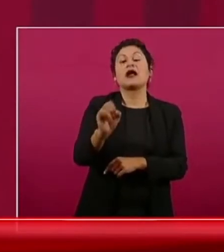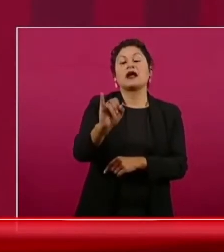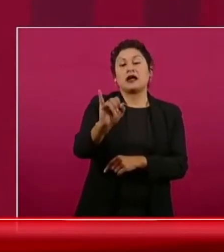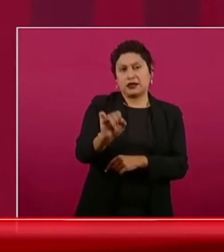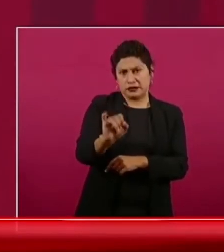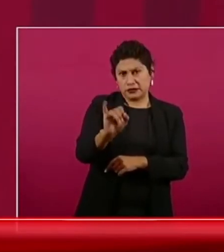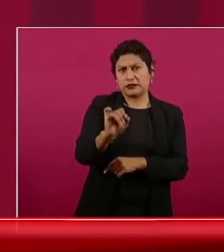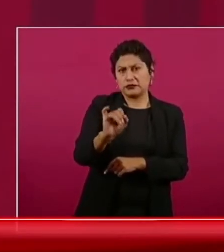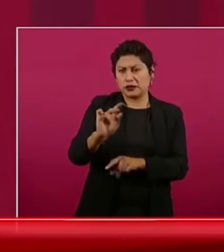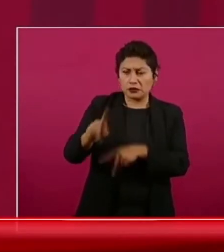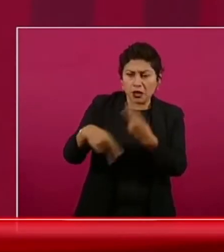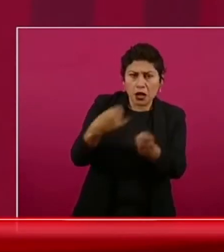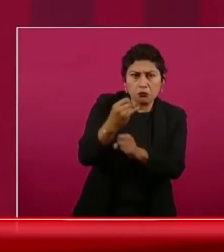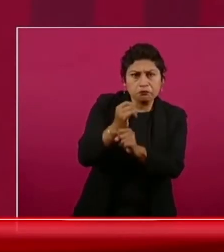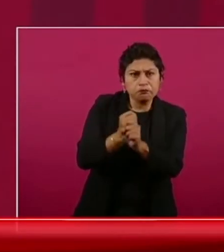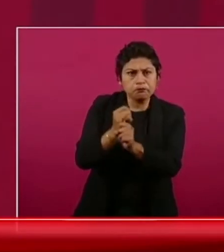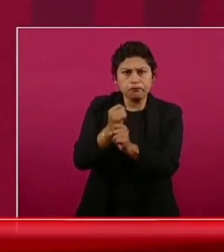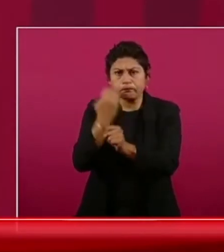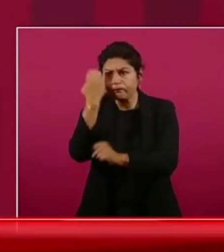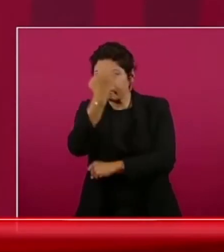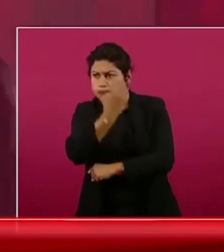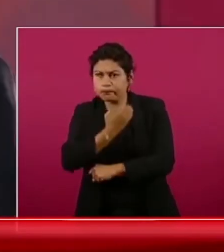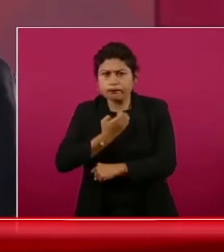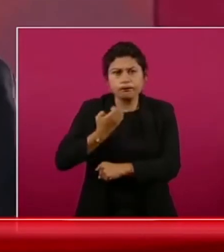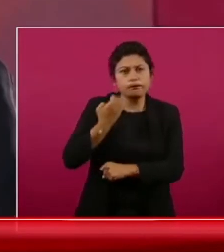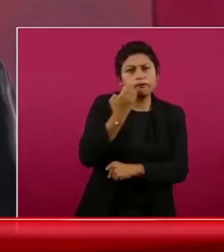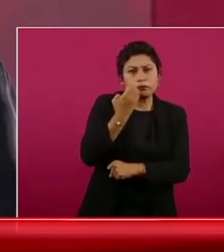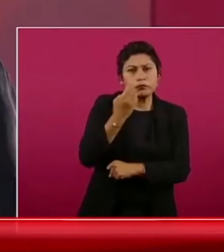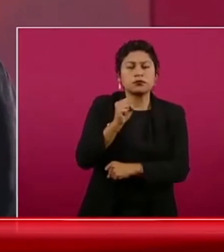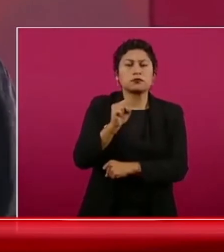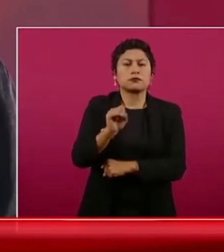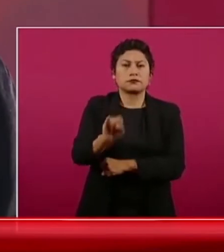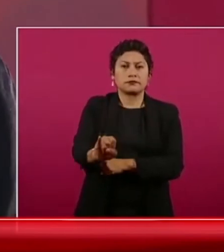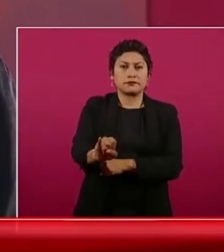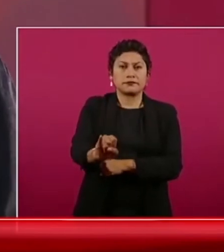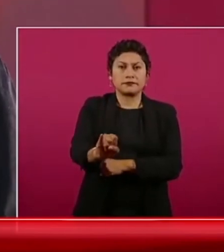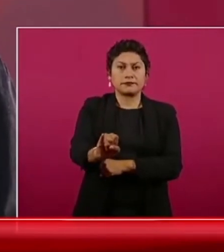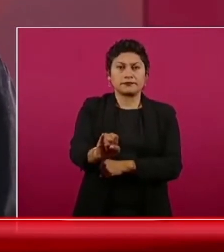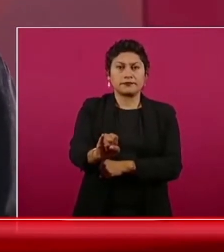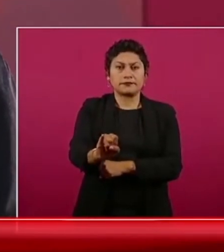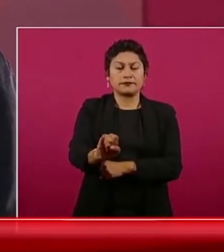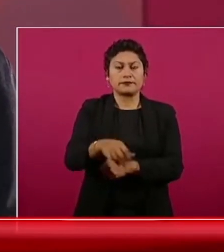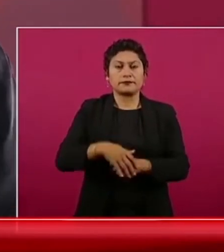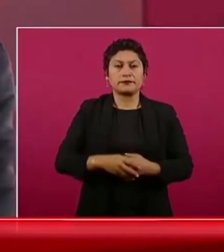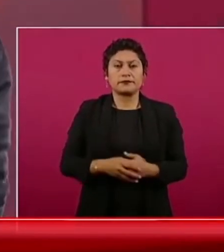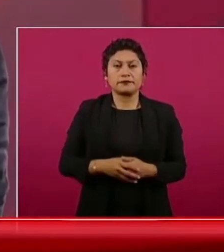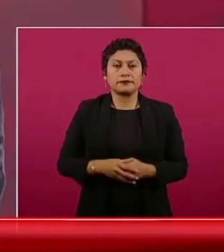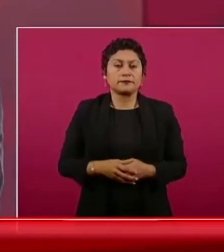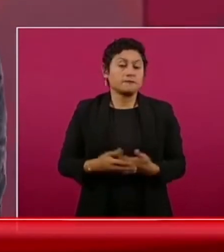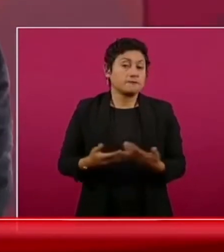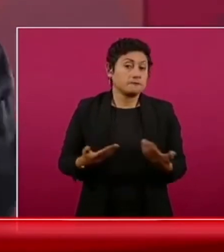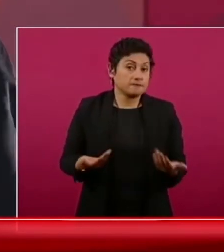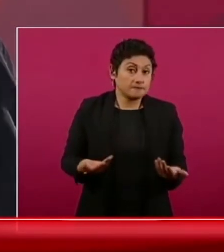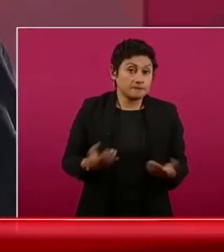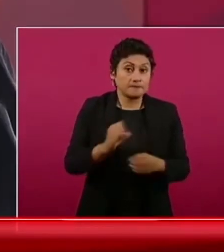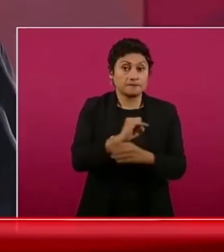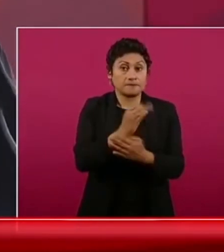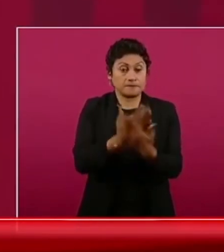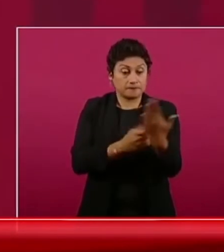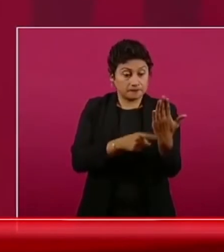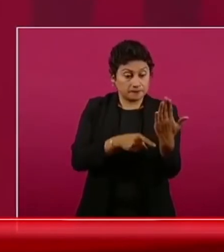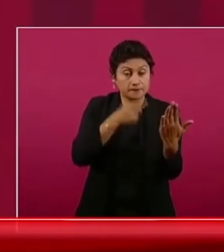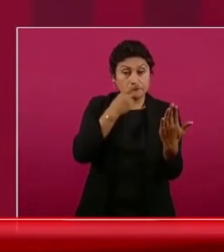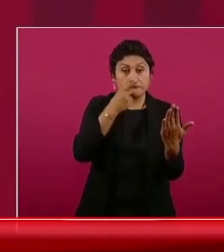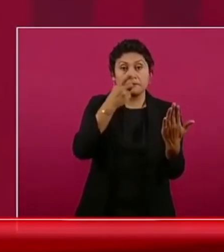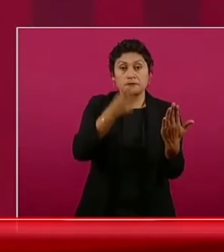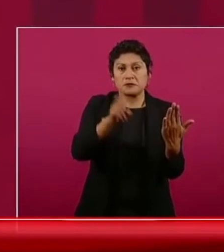inspecciones de manera muy extraña. según el informe que me